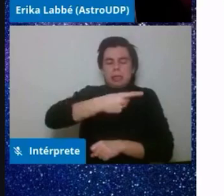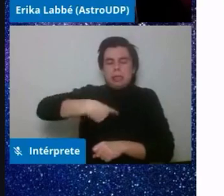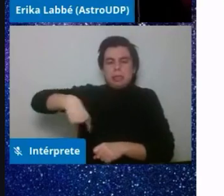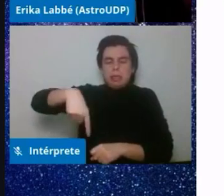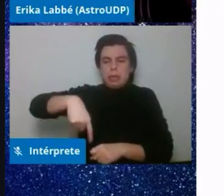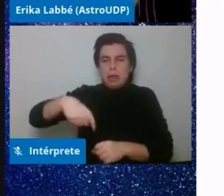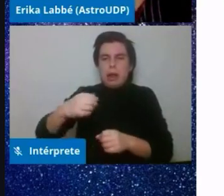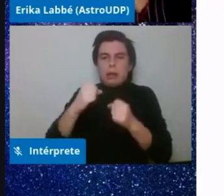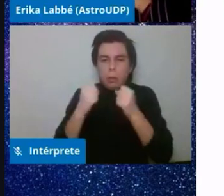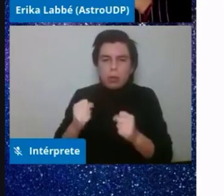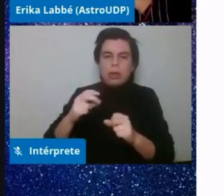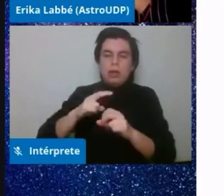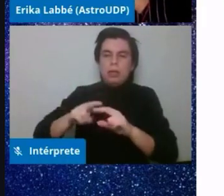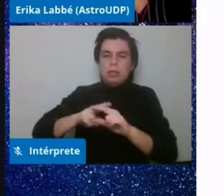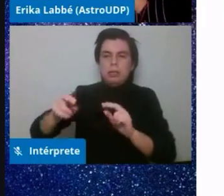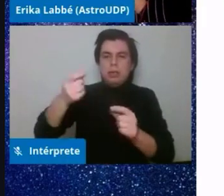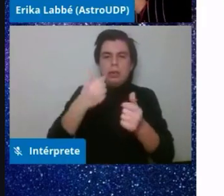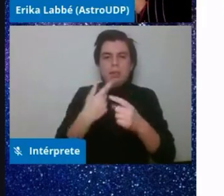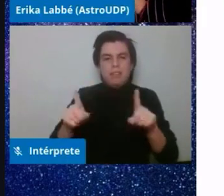todo lo que queremos hacer.